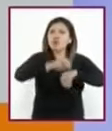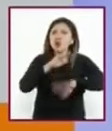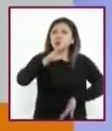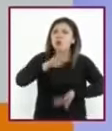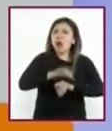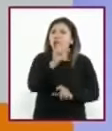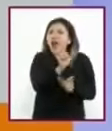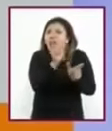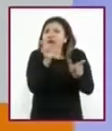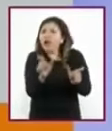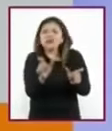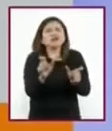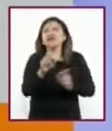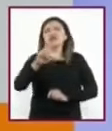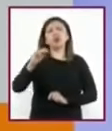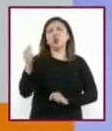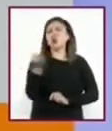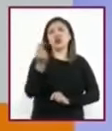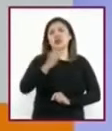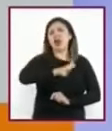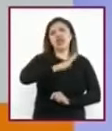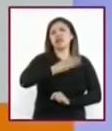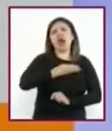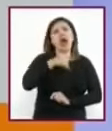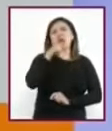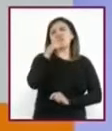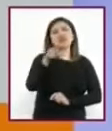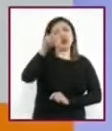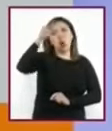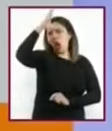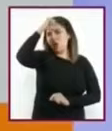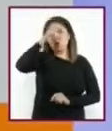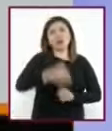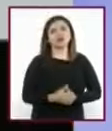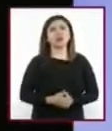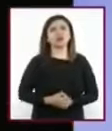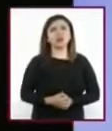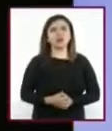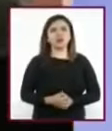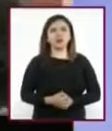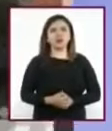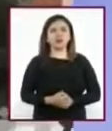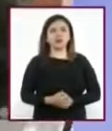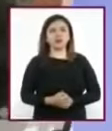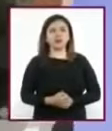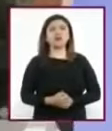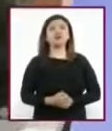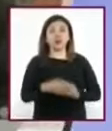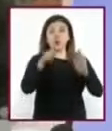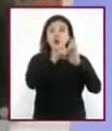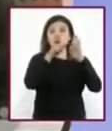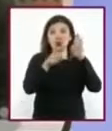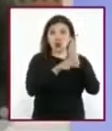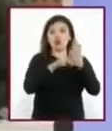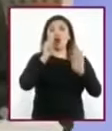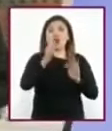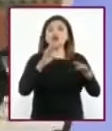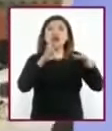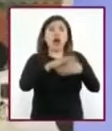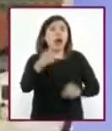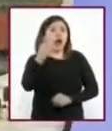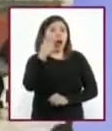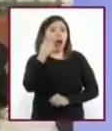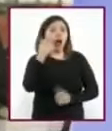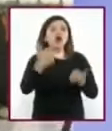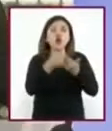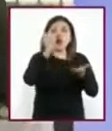final una S minúscula con o sin apóstrofo. Las normas se relacionan sobre todo con la